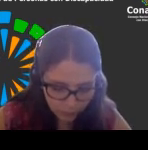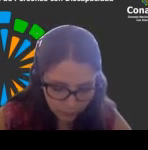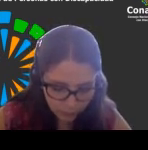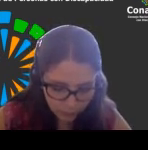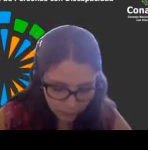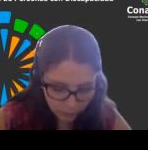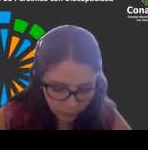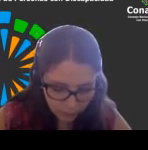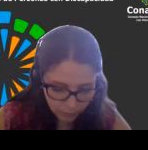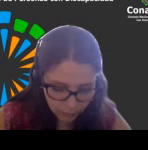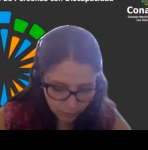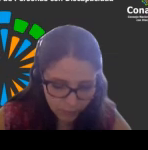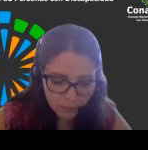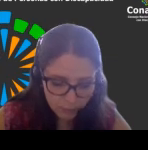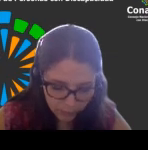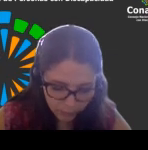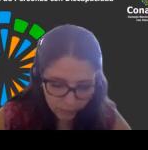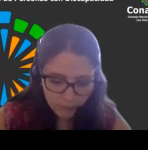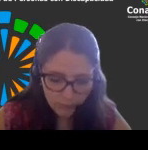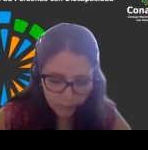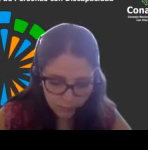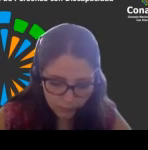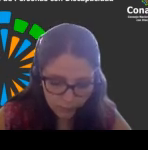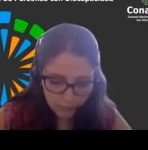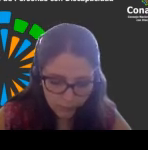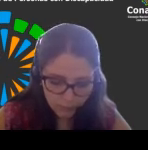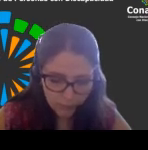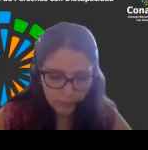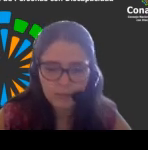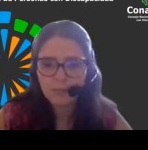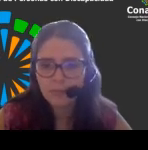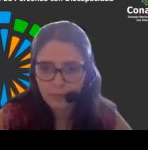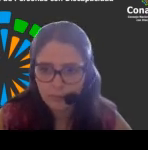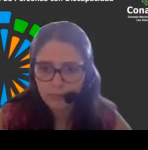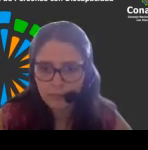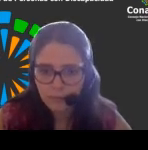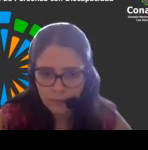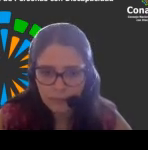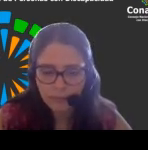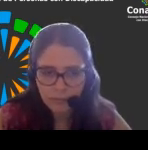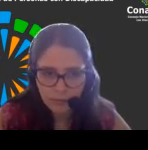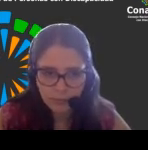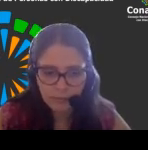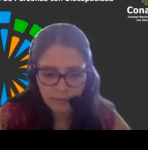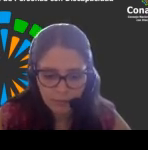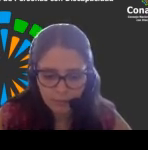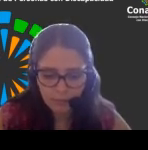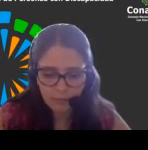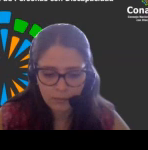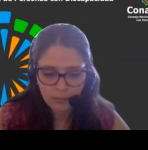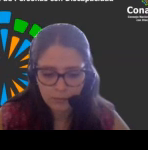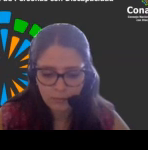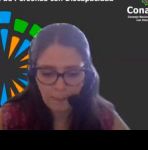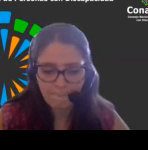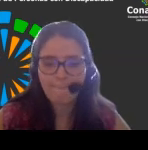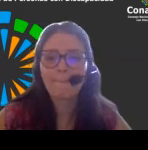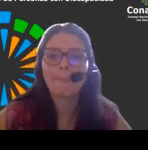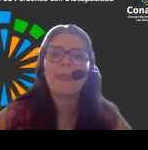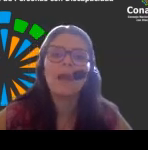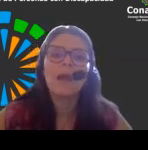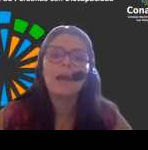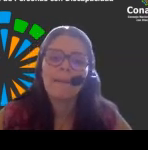personal con discapacidad es una autopercepción tiene que tener el carnet o cómo